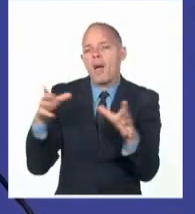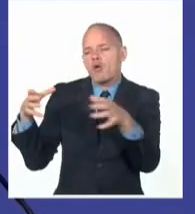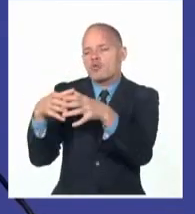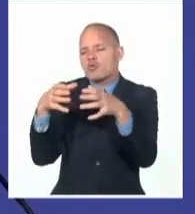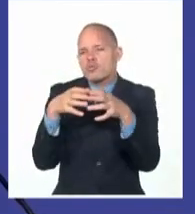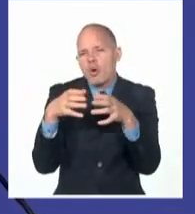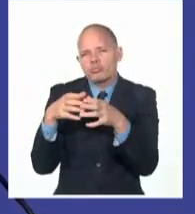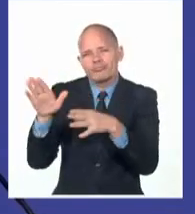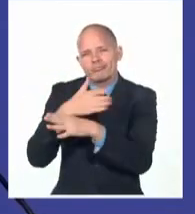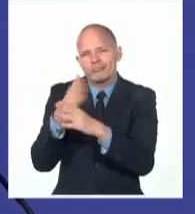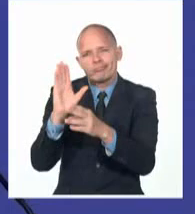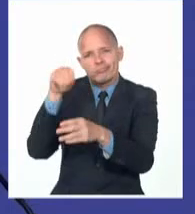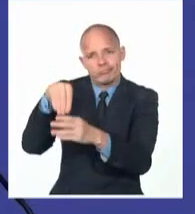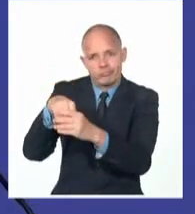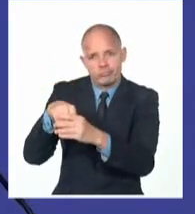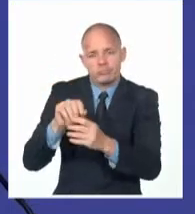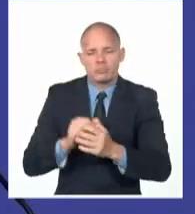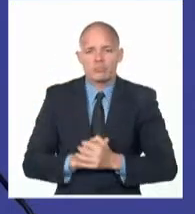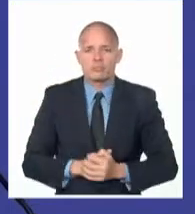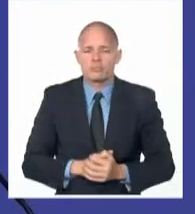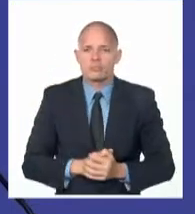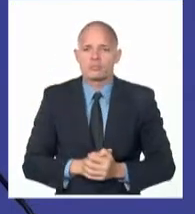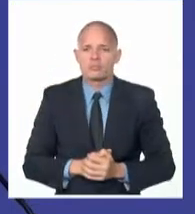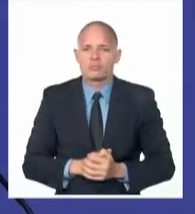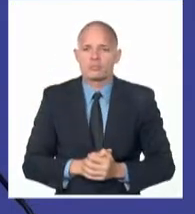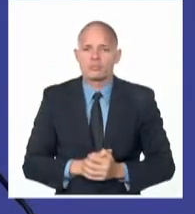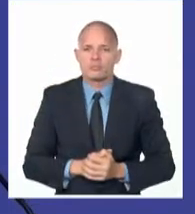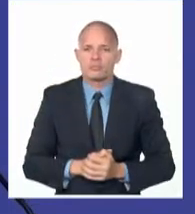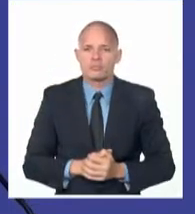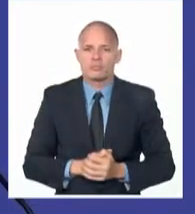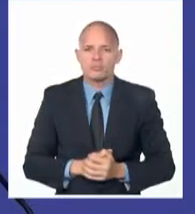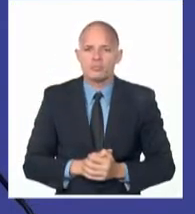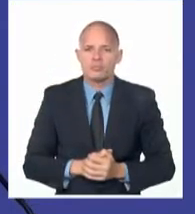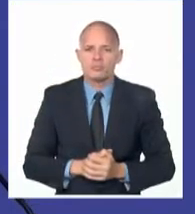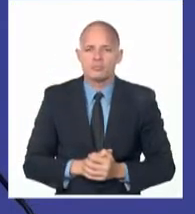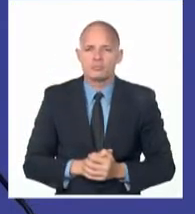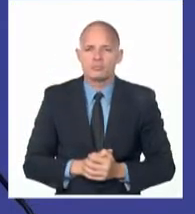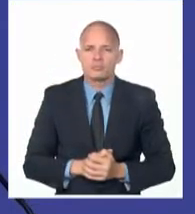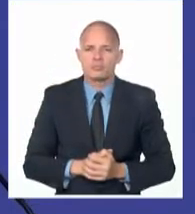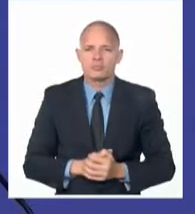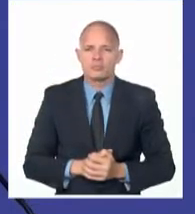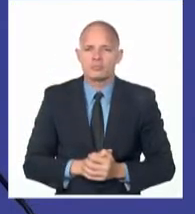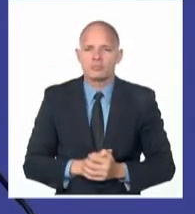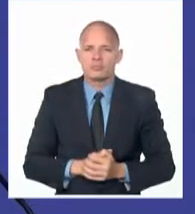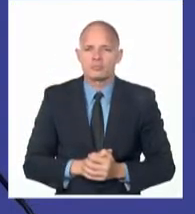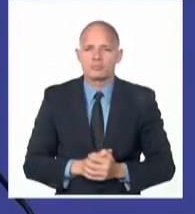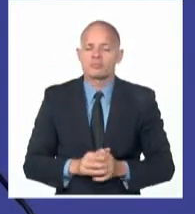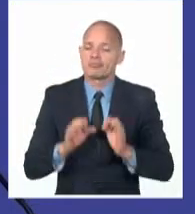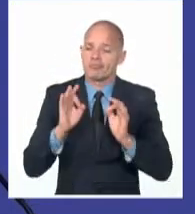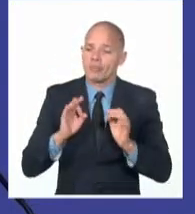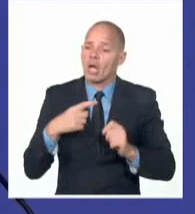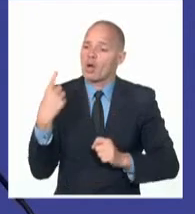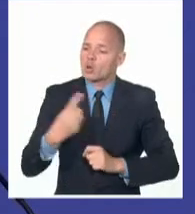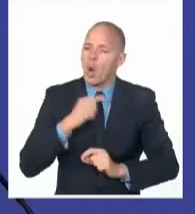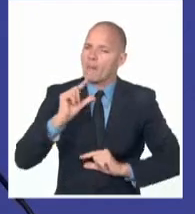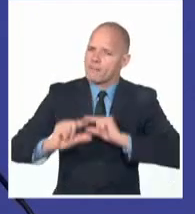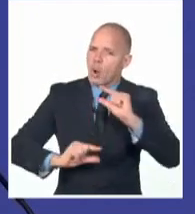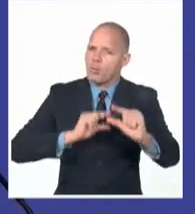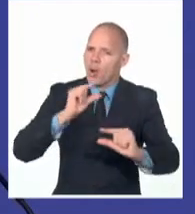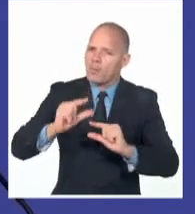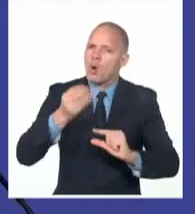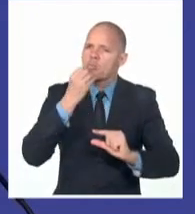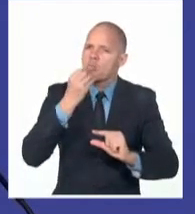Intergubernamental Euroasiático. Como parte de los esfuerzos para complementarnos y proyectar